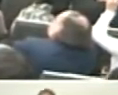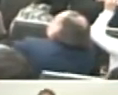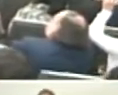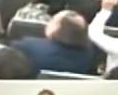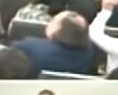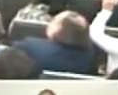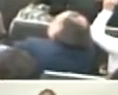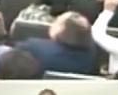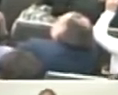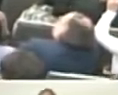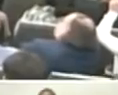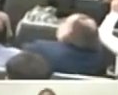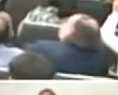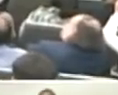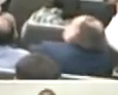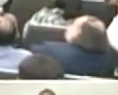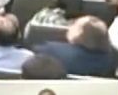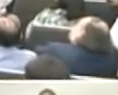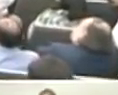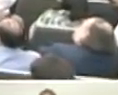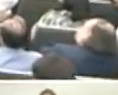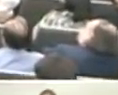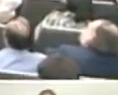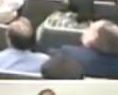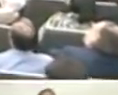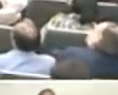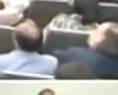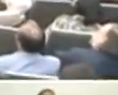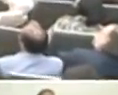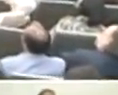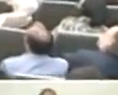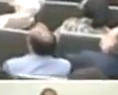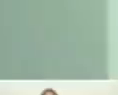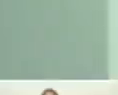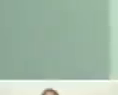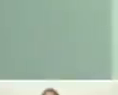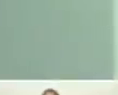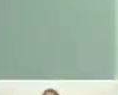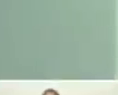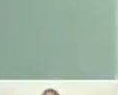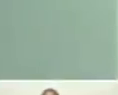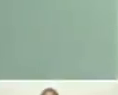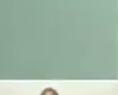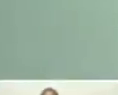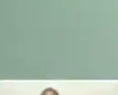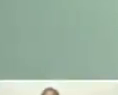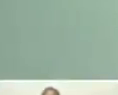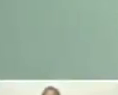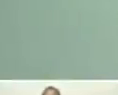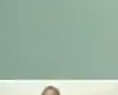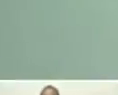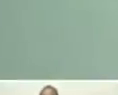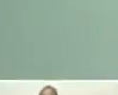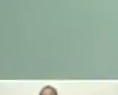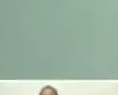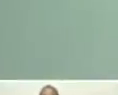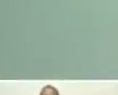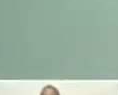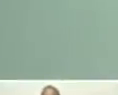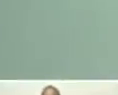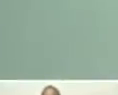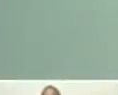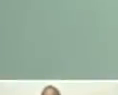efectivamente que los medios, para nosotros comunicólogos, que los medios están sobre todo